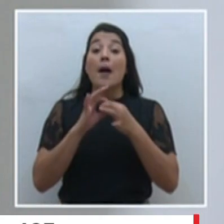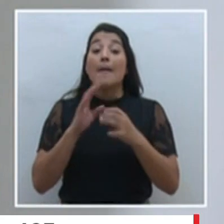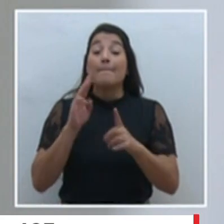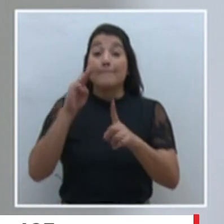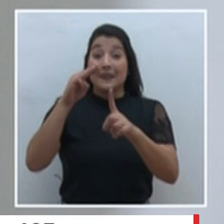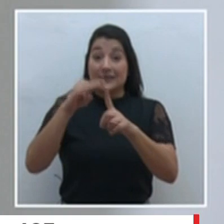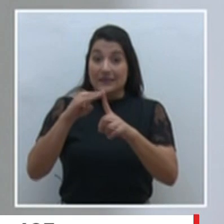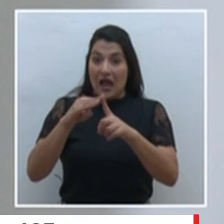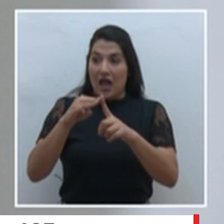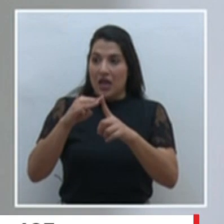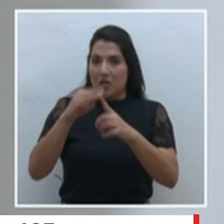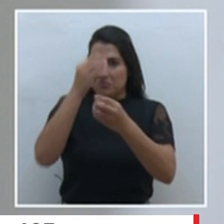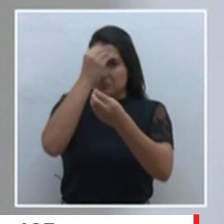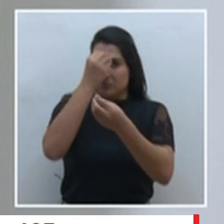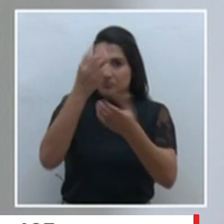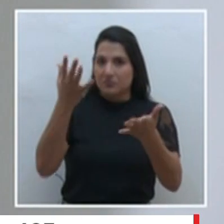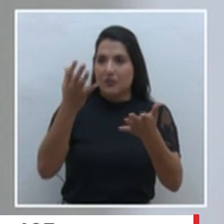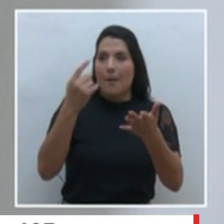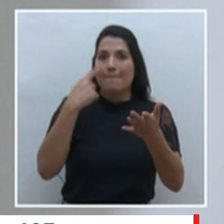población,